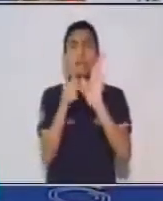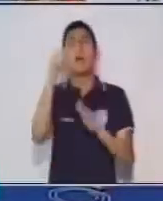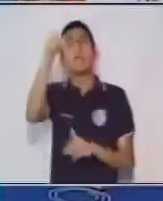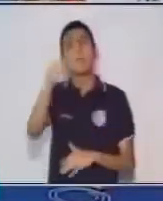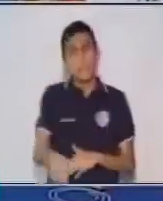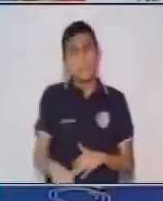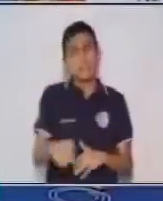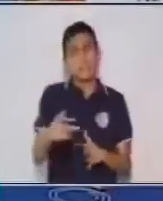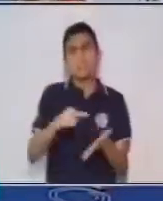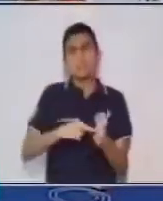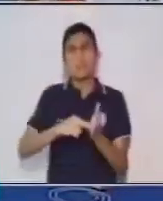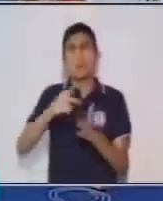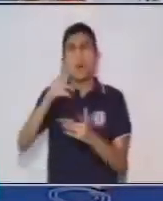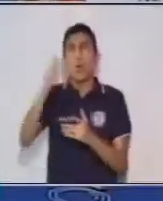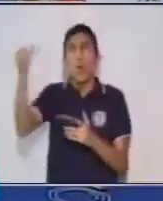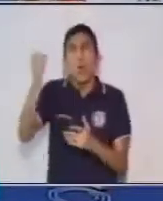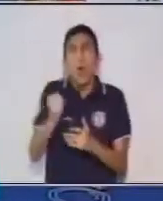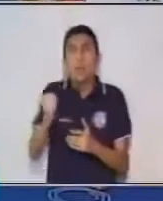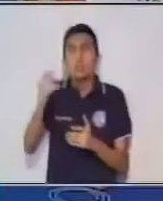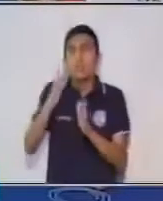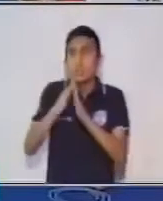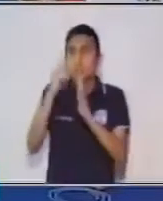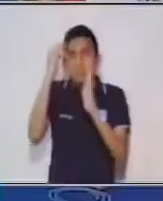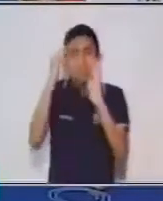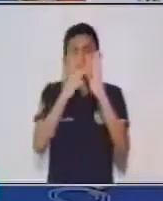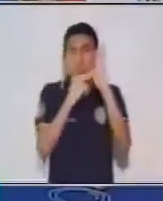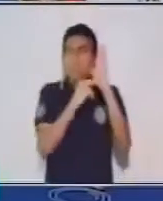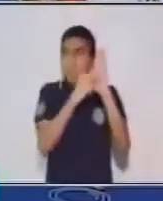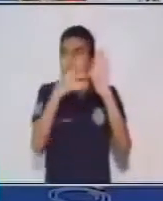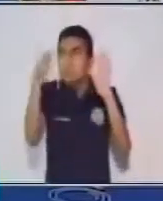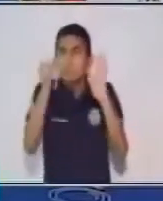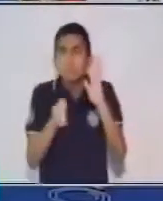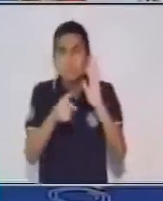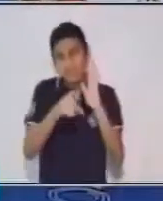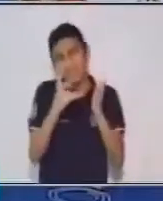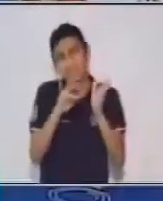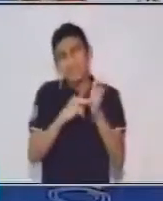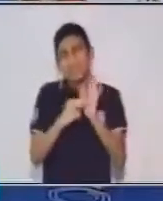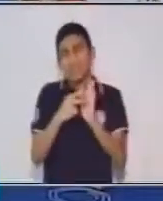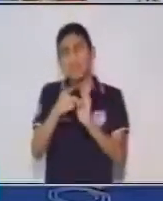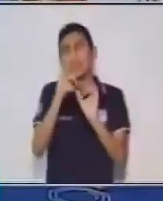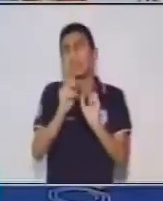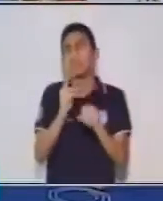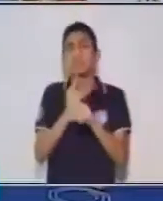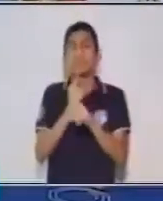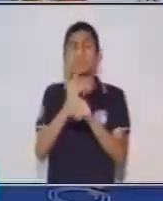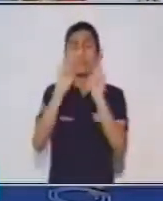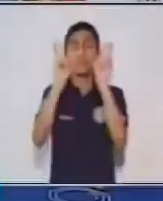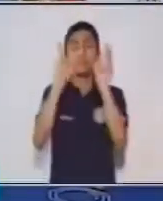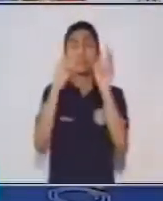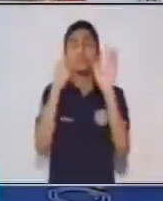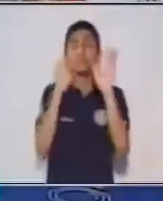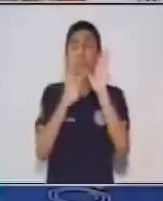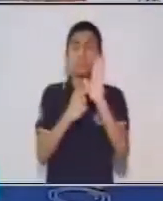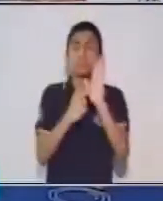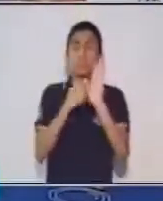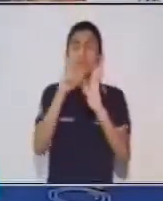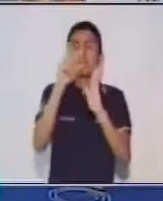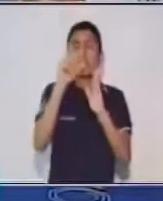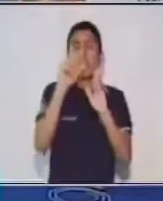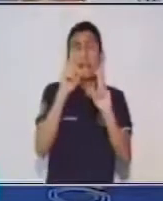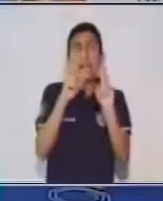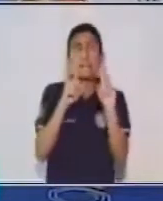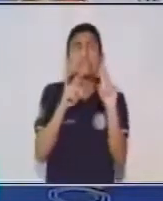esa orden o regla se cumpla en ese momento, y únicamente lo podemos conjugar con la